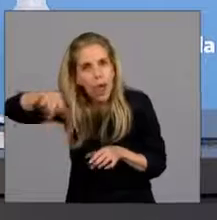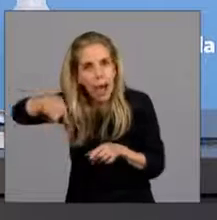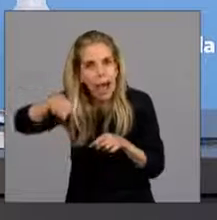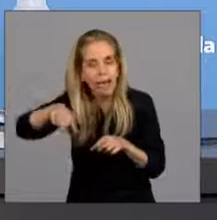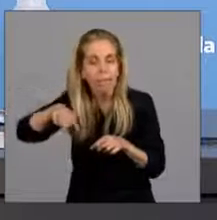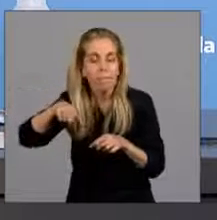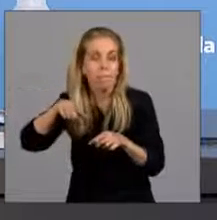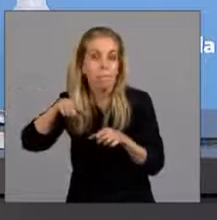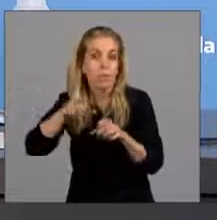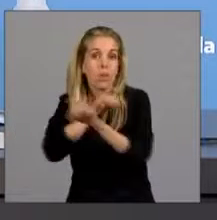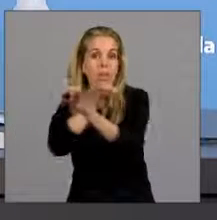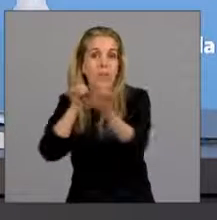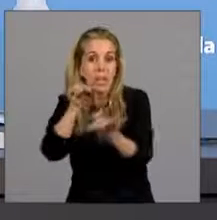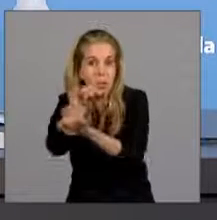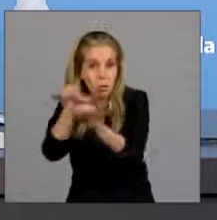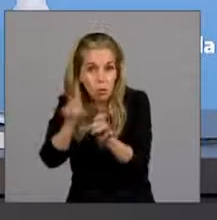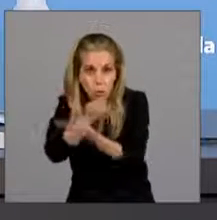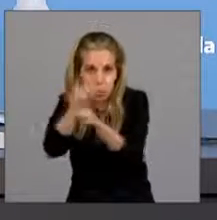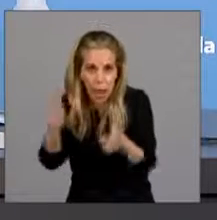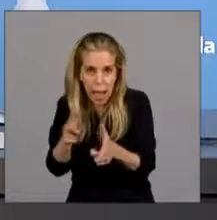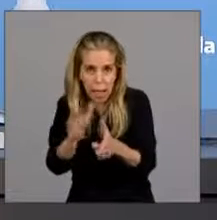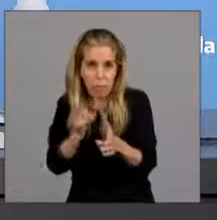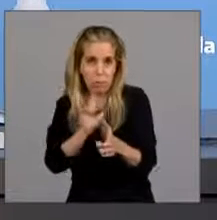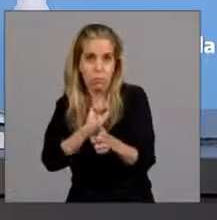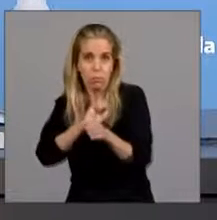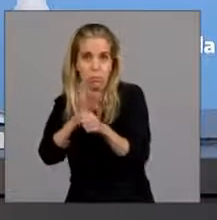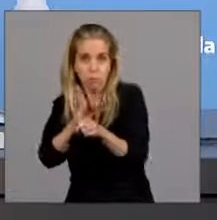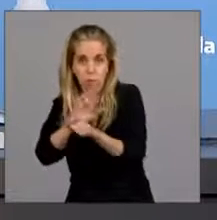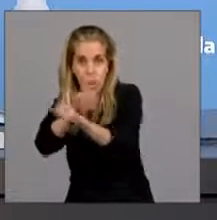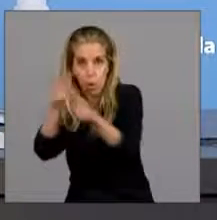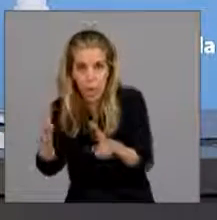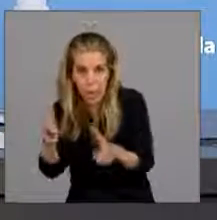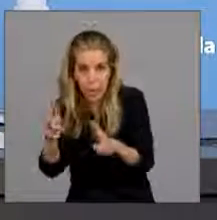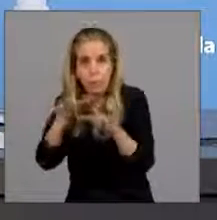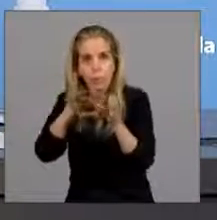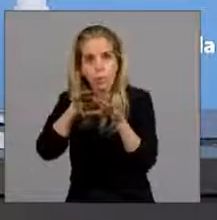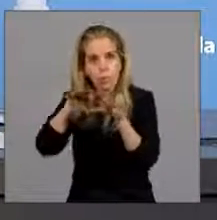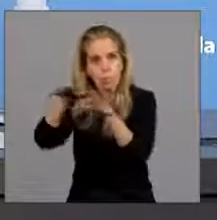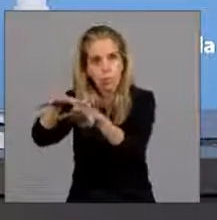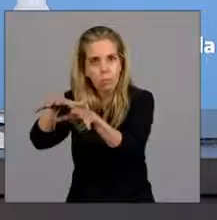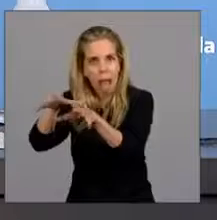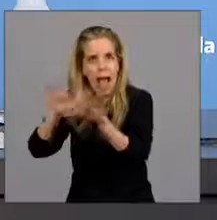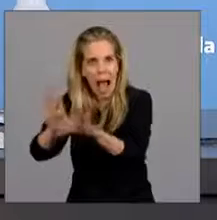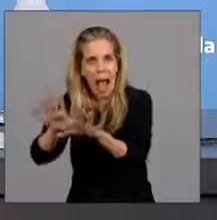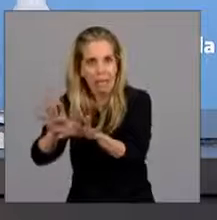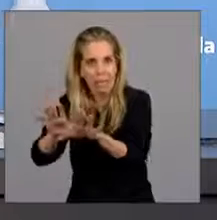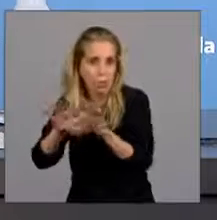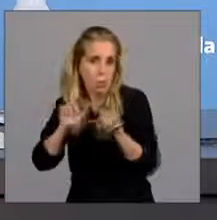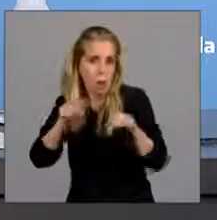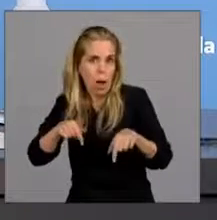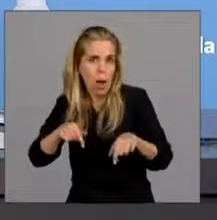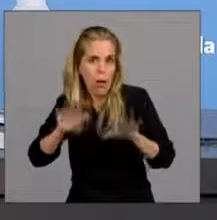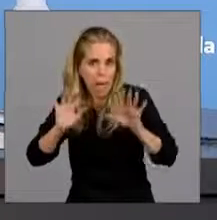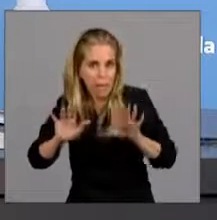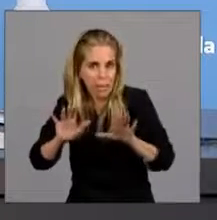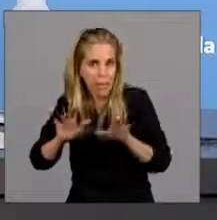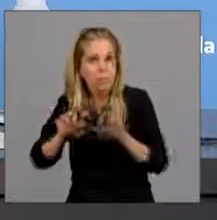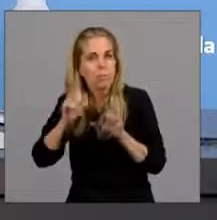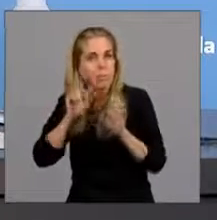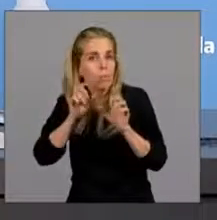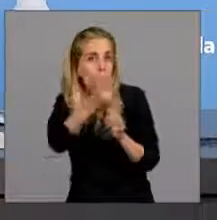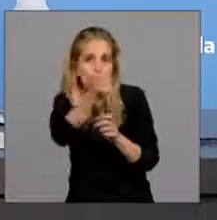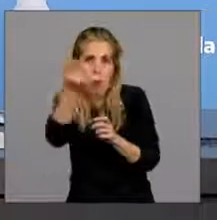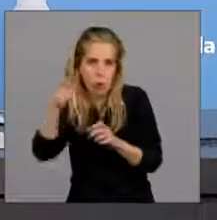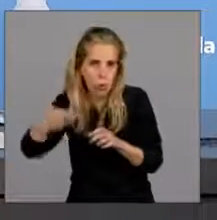no circula el virus localmente, vamos a tener que actuar como estamos actuando hoy. Eso, insisto, son muy